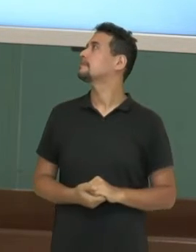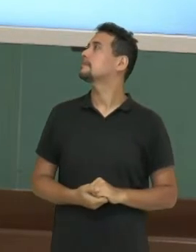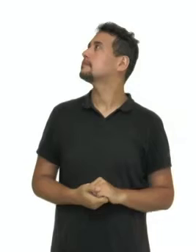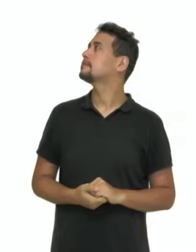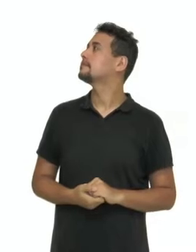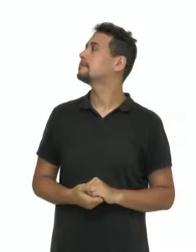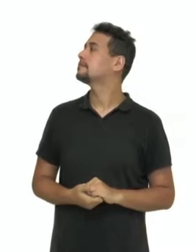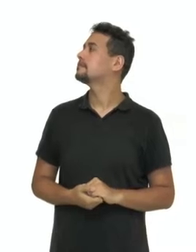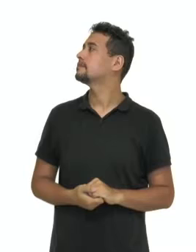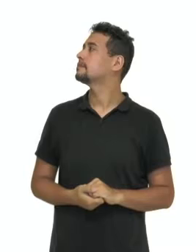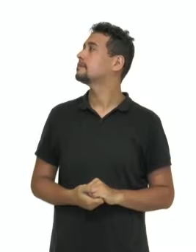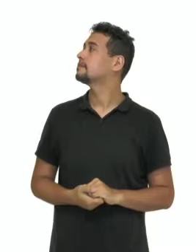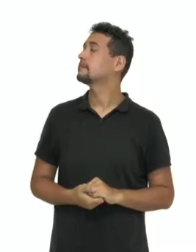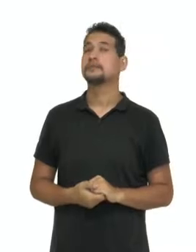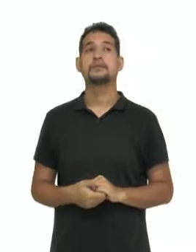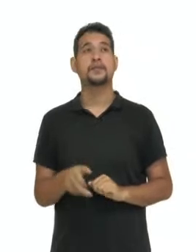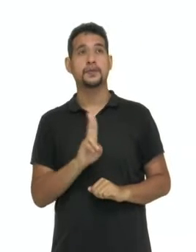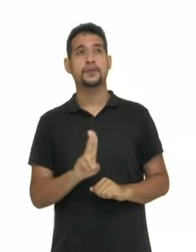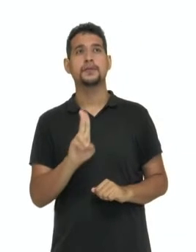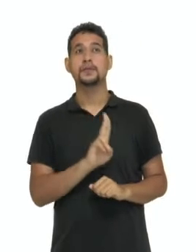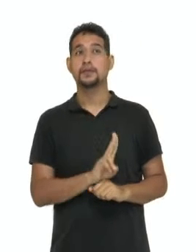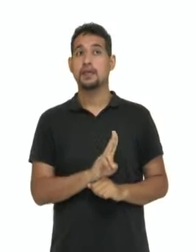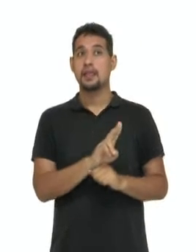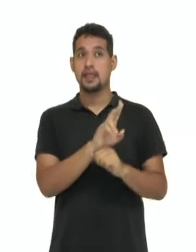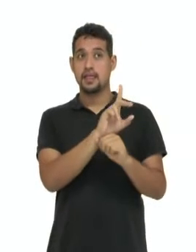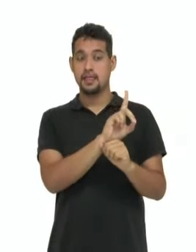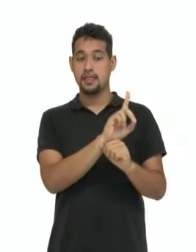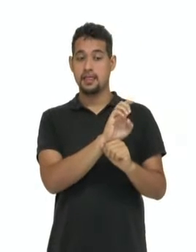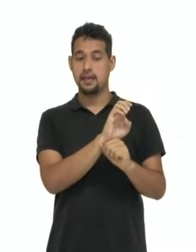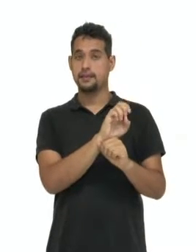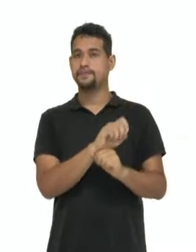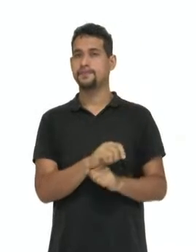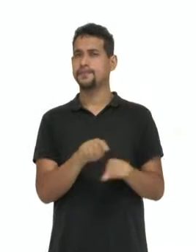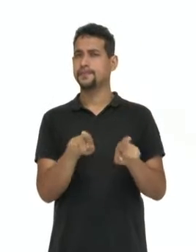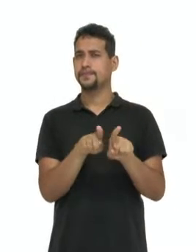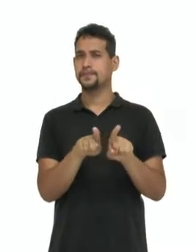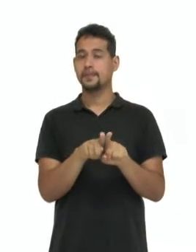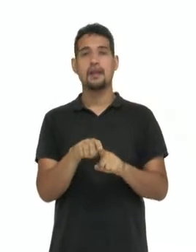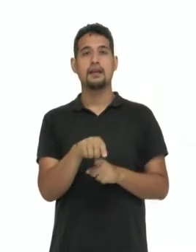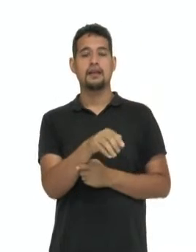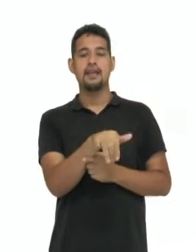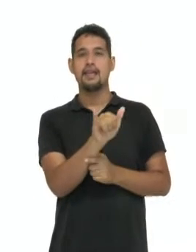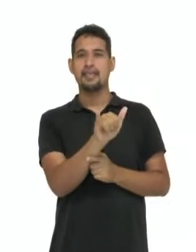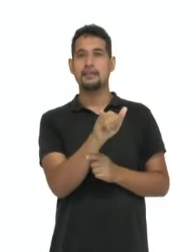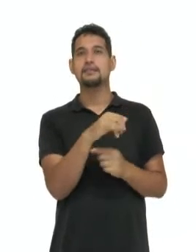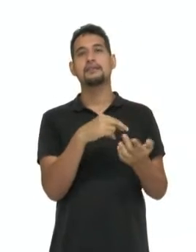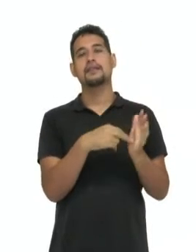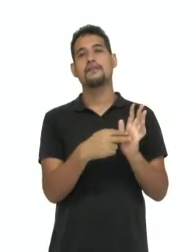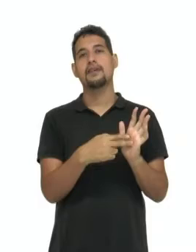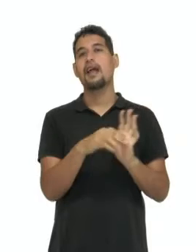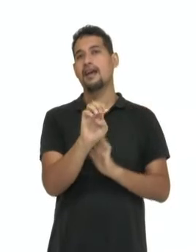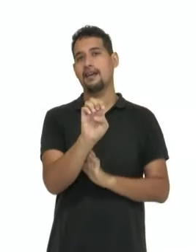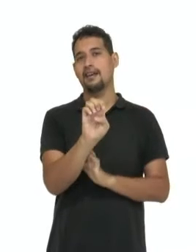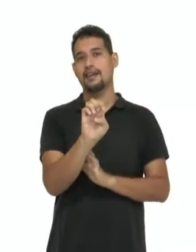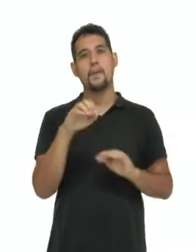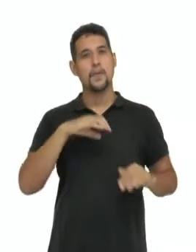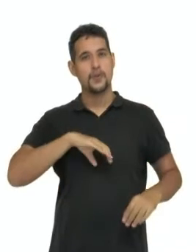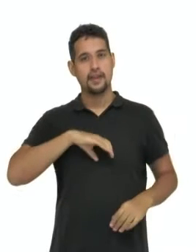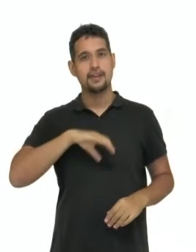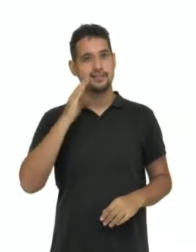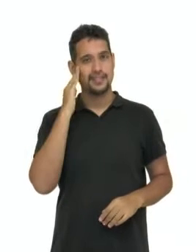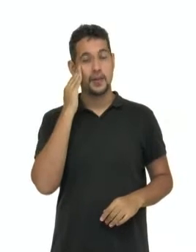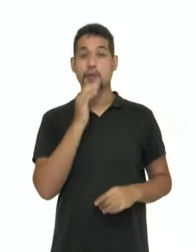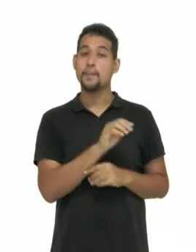Aquí, la preposición de y a pueden formar locuciones que indican localización